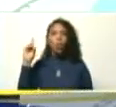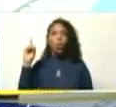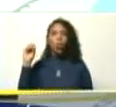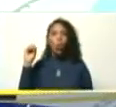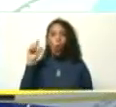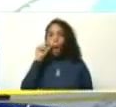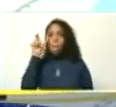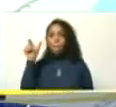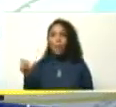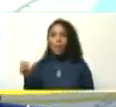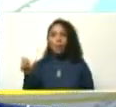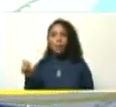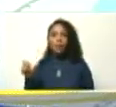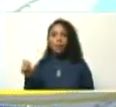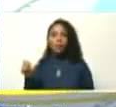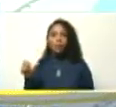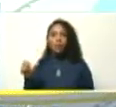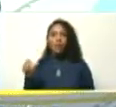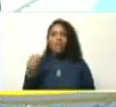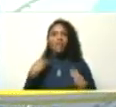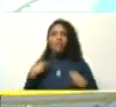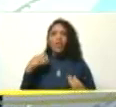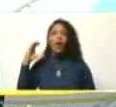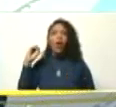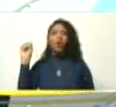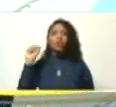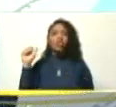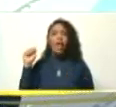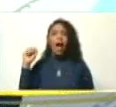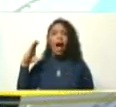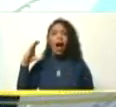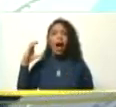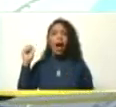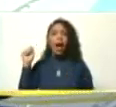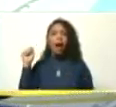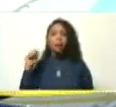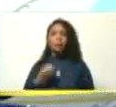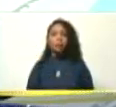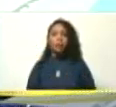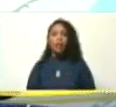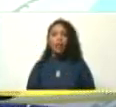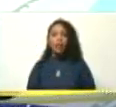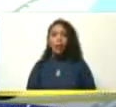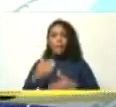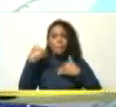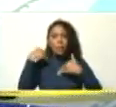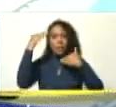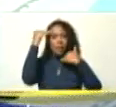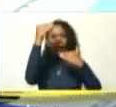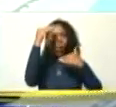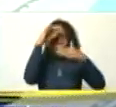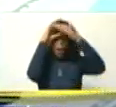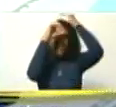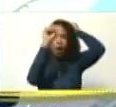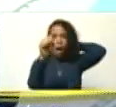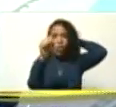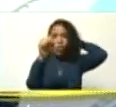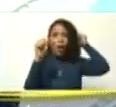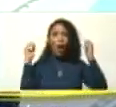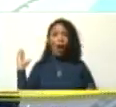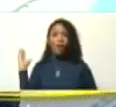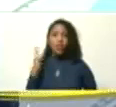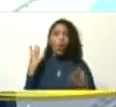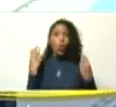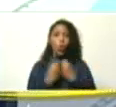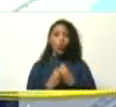de Osaka, ¿no? De Gives. Leopoldo, mi saludo, embajador. Vino con su esposa